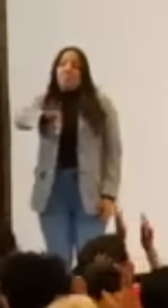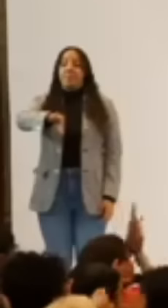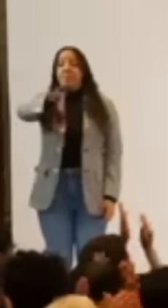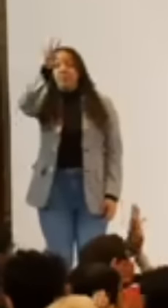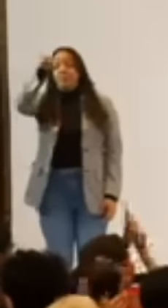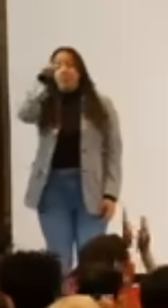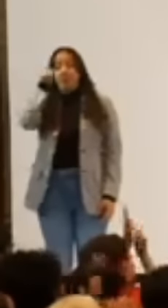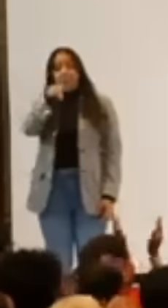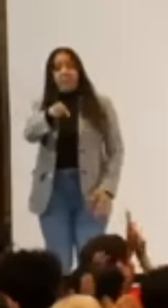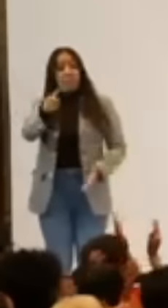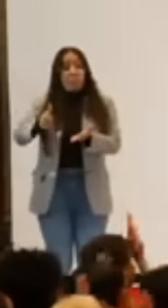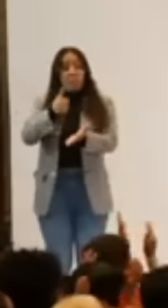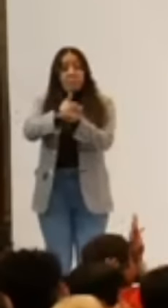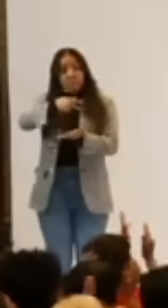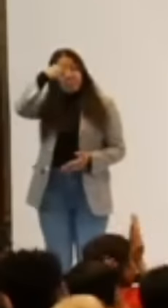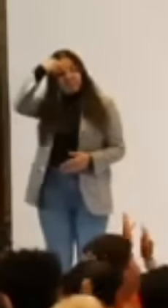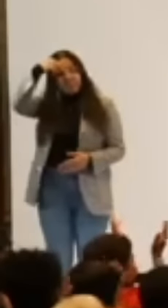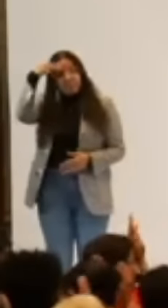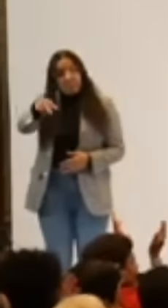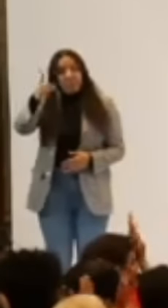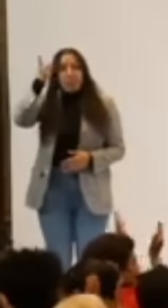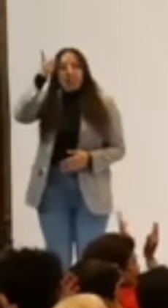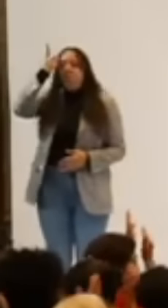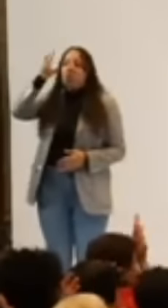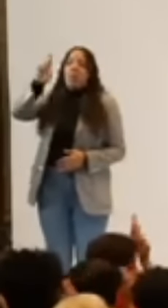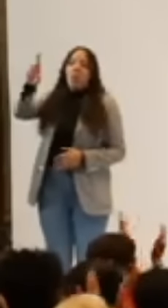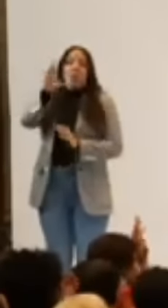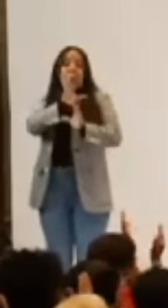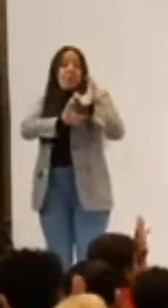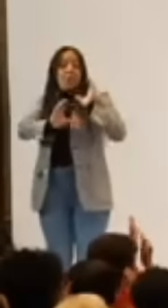la doctora Claudia Sheinbaum Pardo.